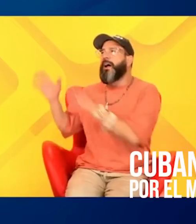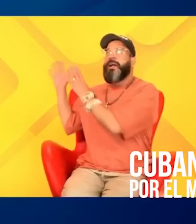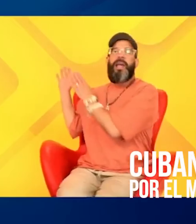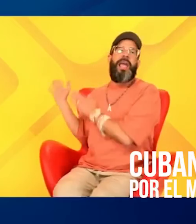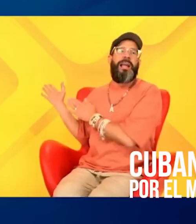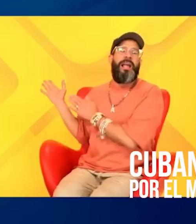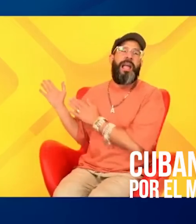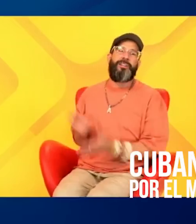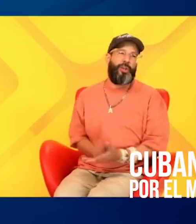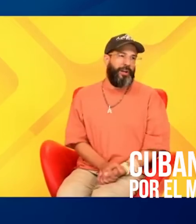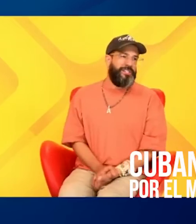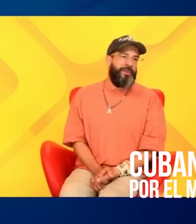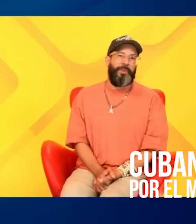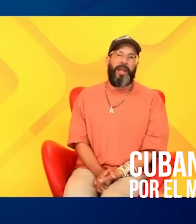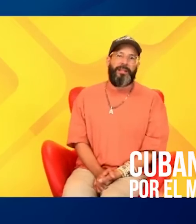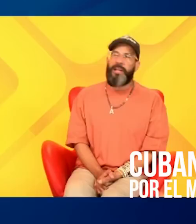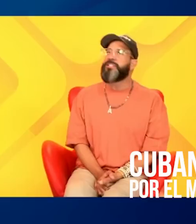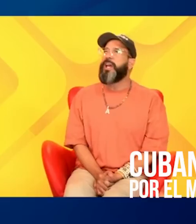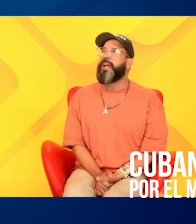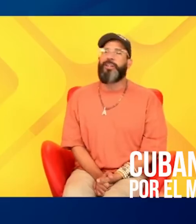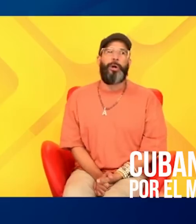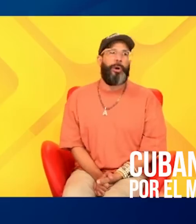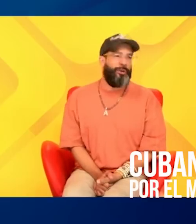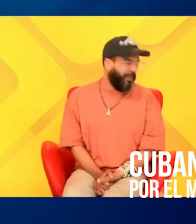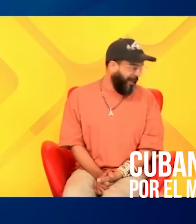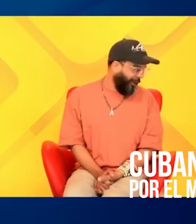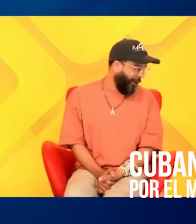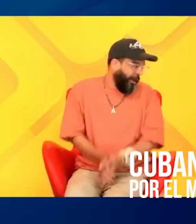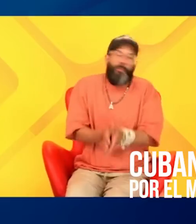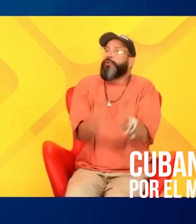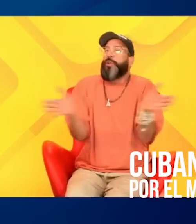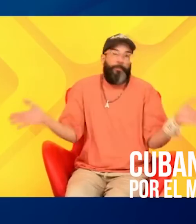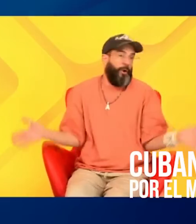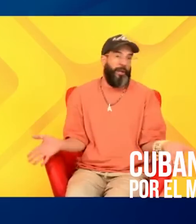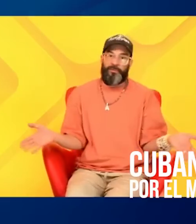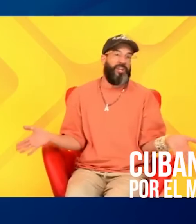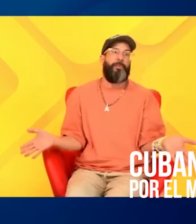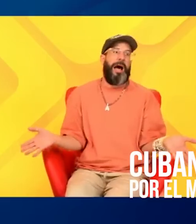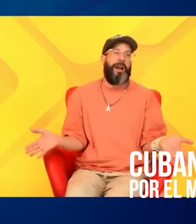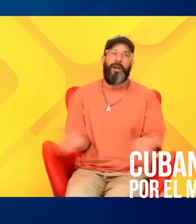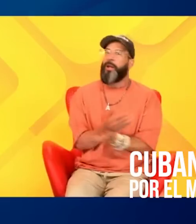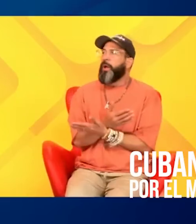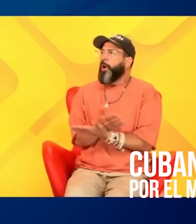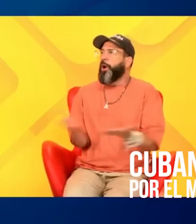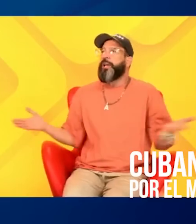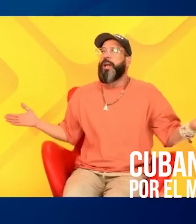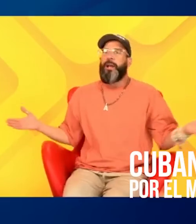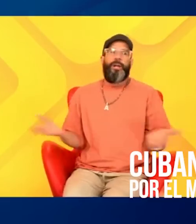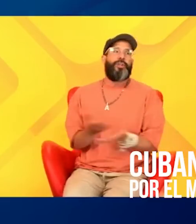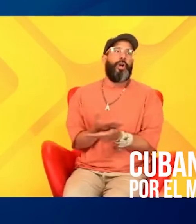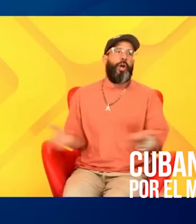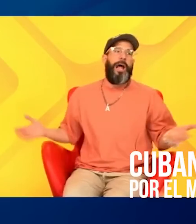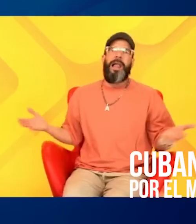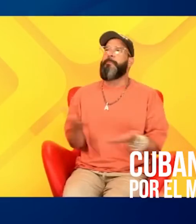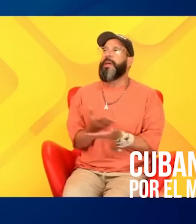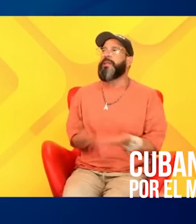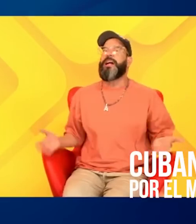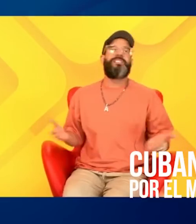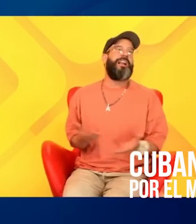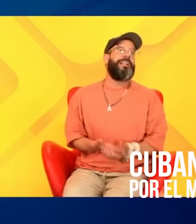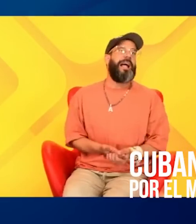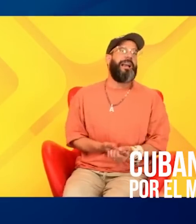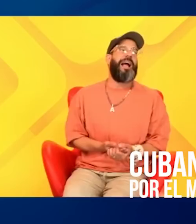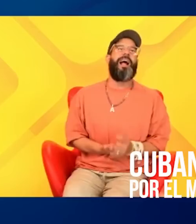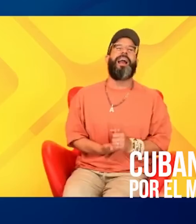llega en estos recipientes, en estos contenedores, como usted puede observar. Oye, todas las